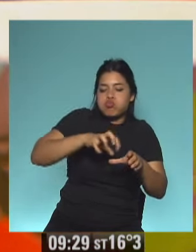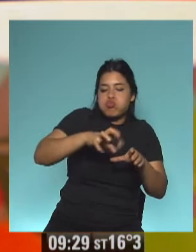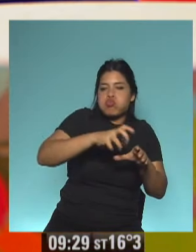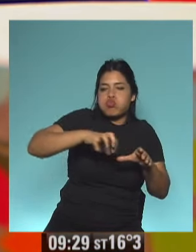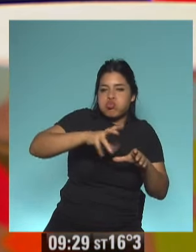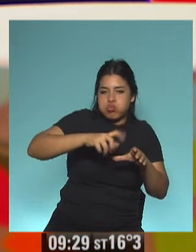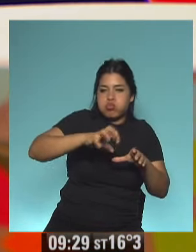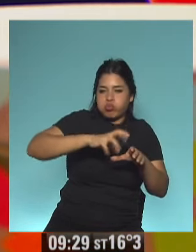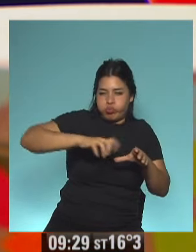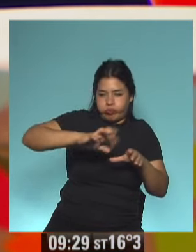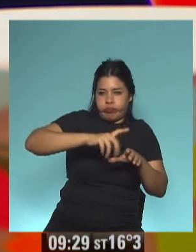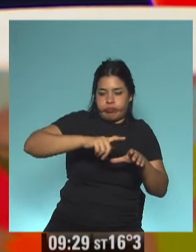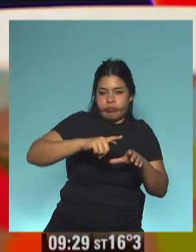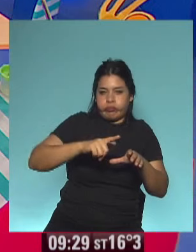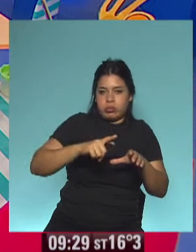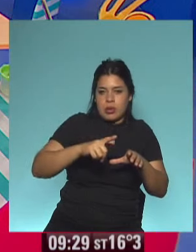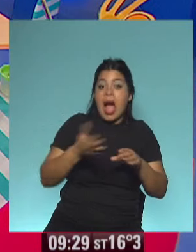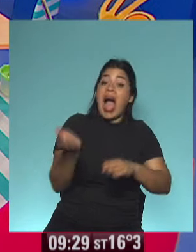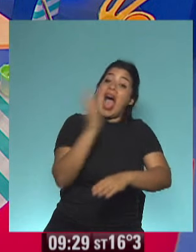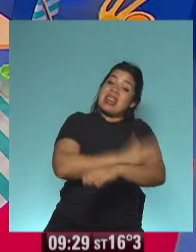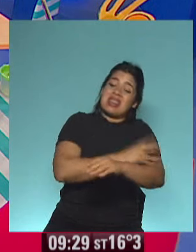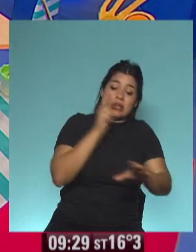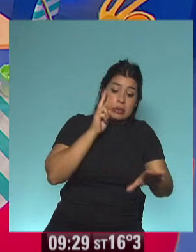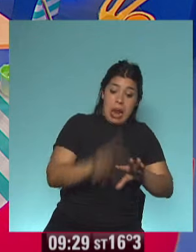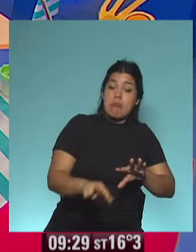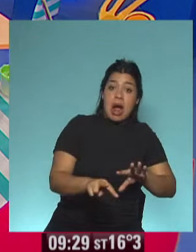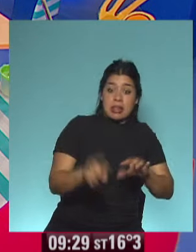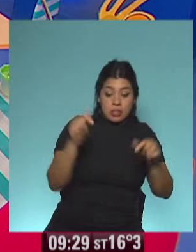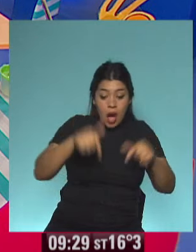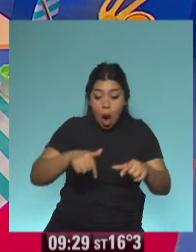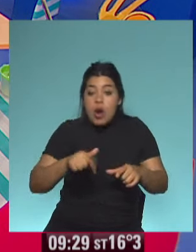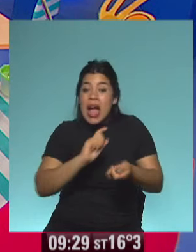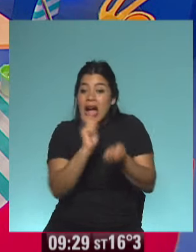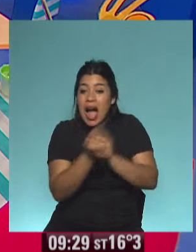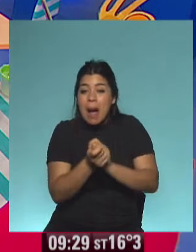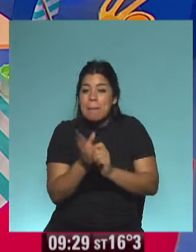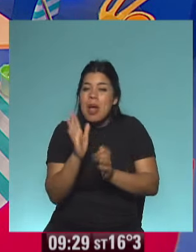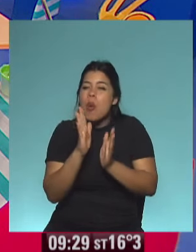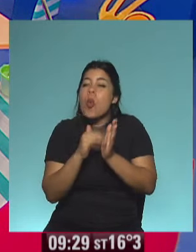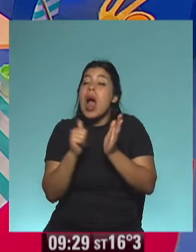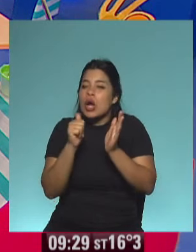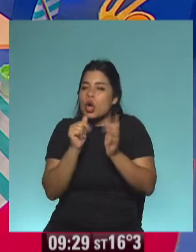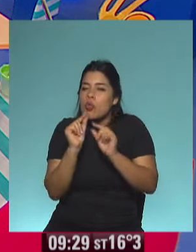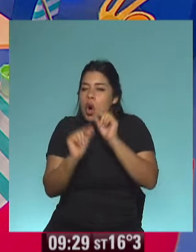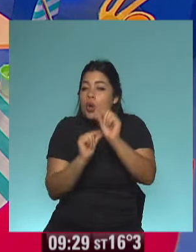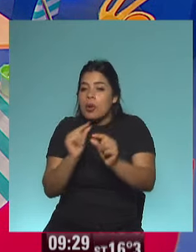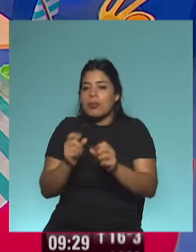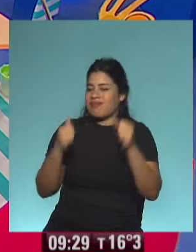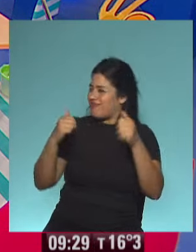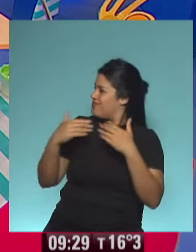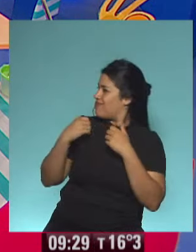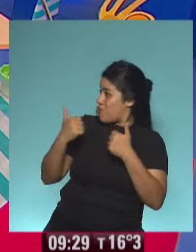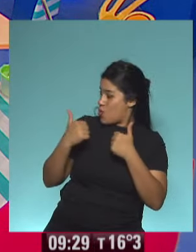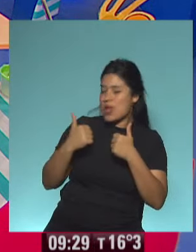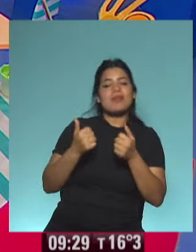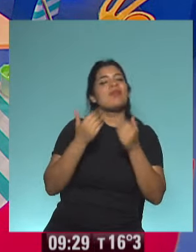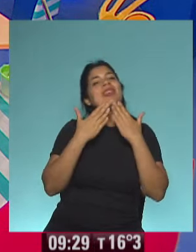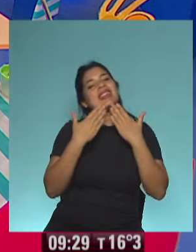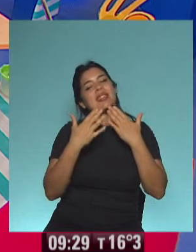Está. De ese ahí líquido casi transparente a la espumita. Perfecto. Claro, empieza a tener un mayor volumen. Muy bien. Ahí está. Muy bien, Sol. Gracias. Bueno, ¿quién se anima